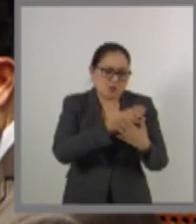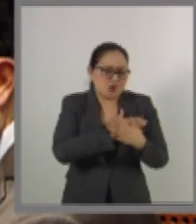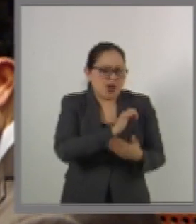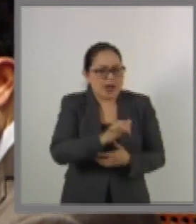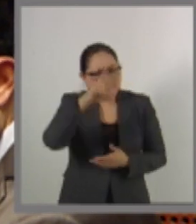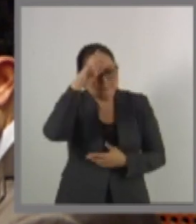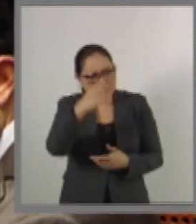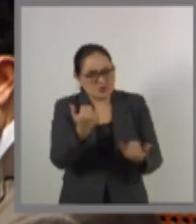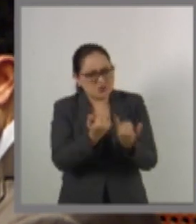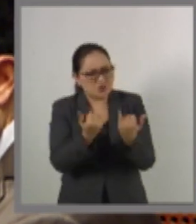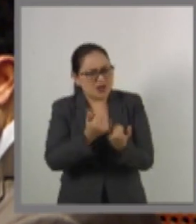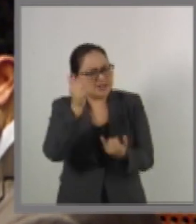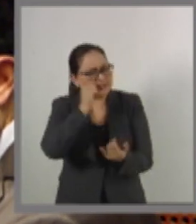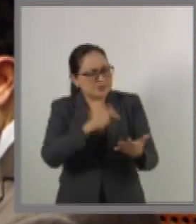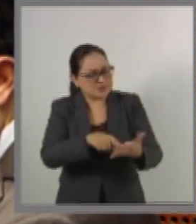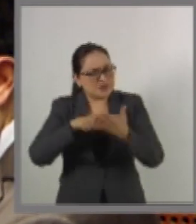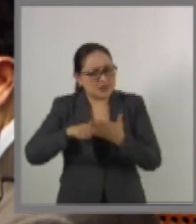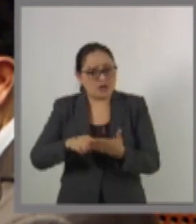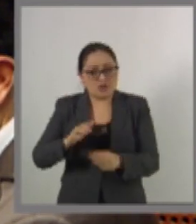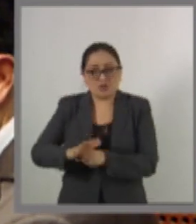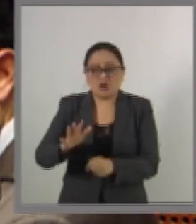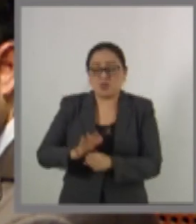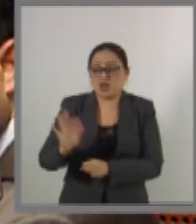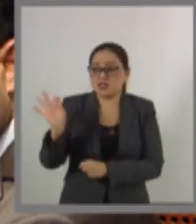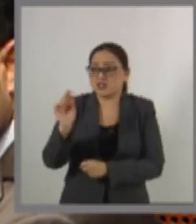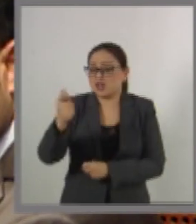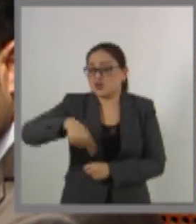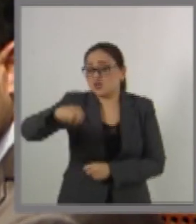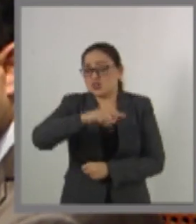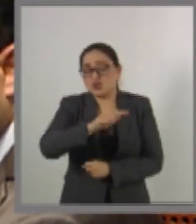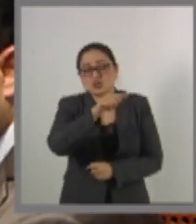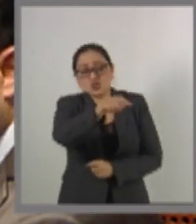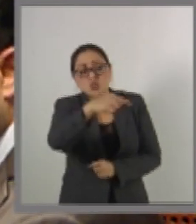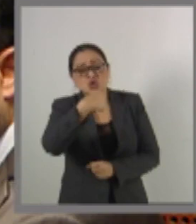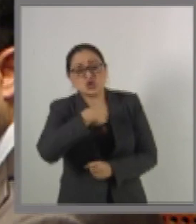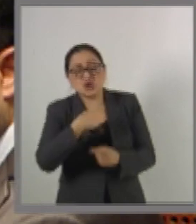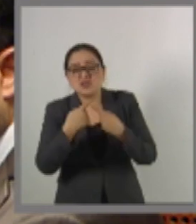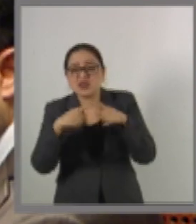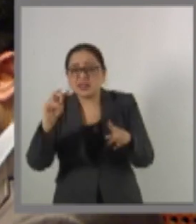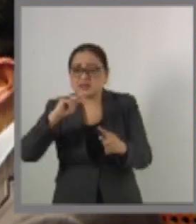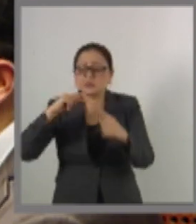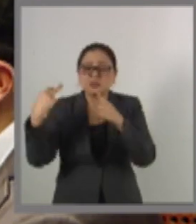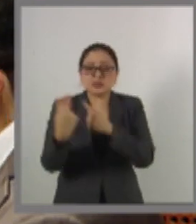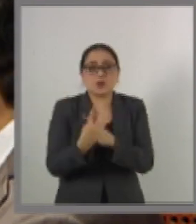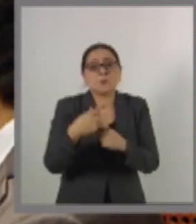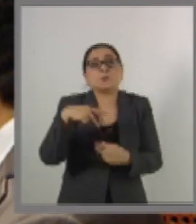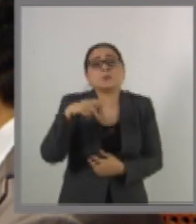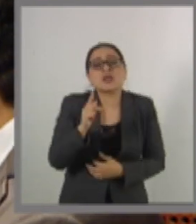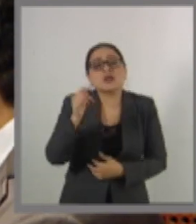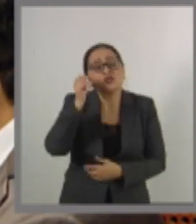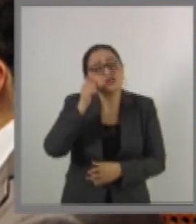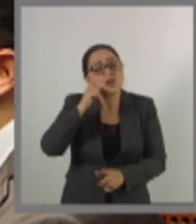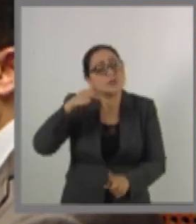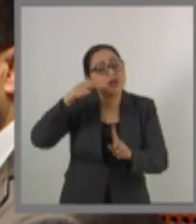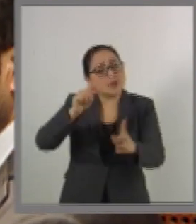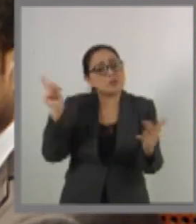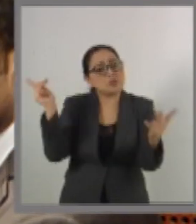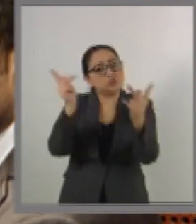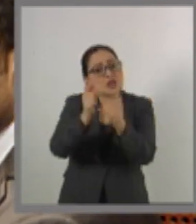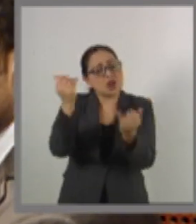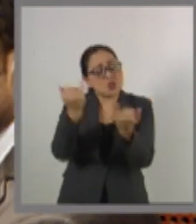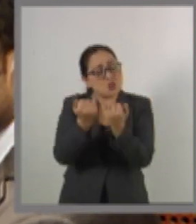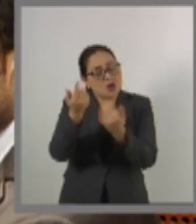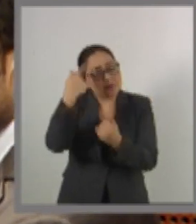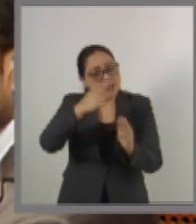México. Más allá de la diferencia en las visiones de proyecto, como ya lo he dicho, tenemos esa gran coincidencia de amor